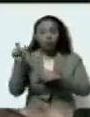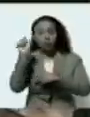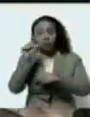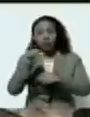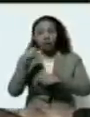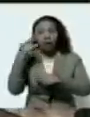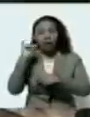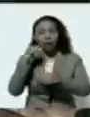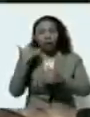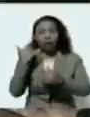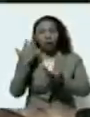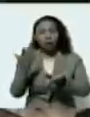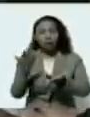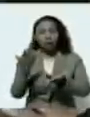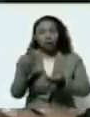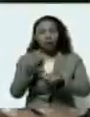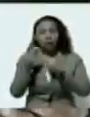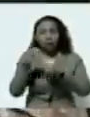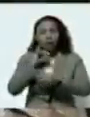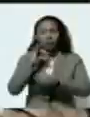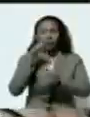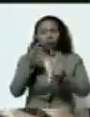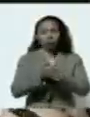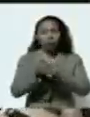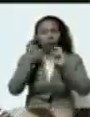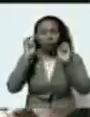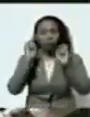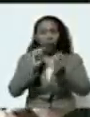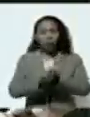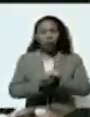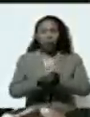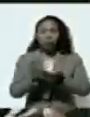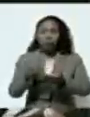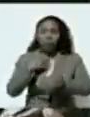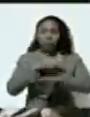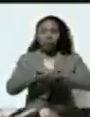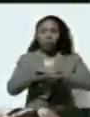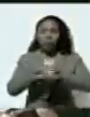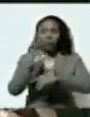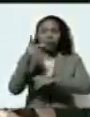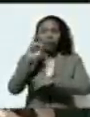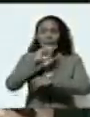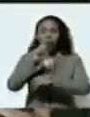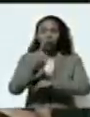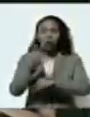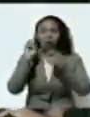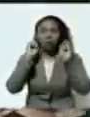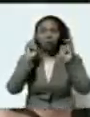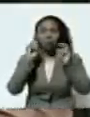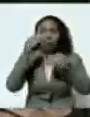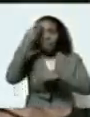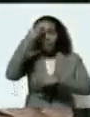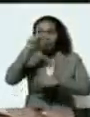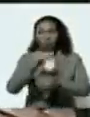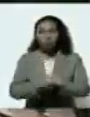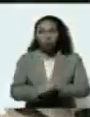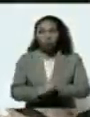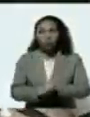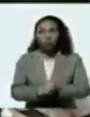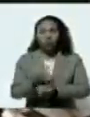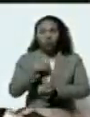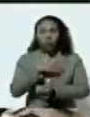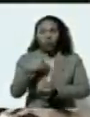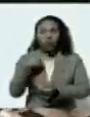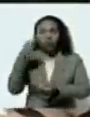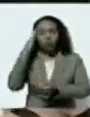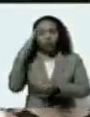tenían contemplados darles información sobre esto. Y me perdona, una tercera pregunta en relación con México. Quería saber